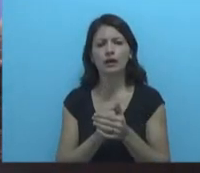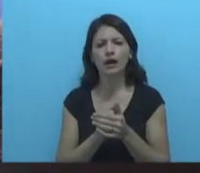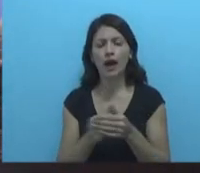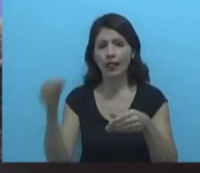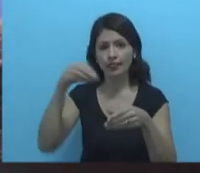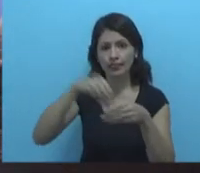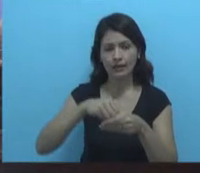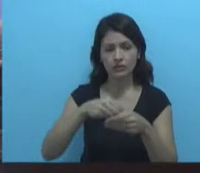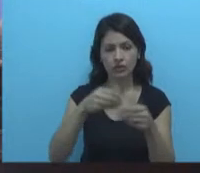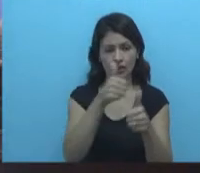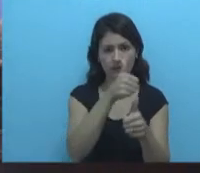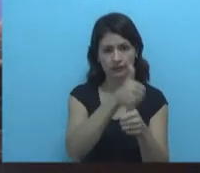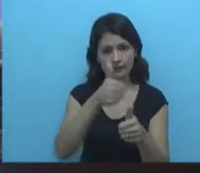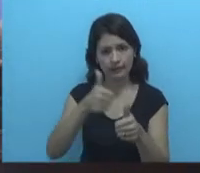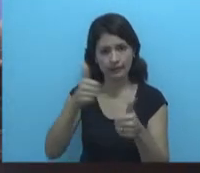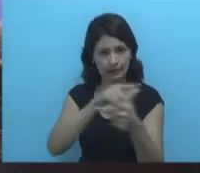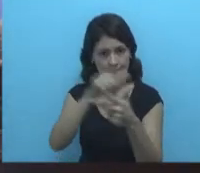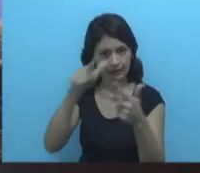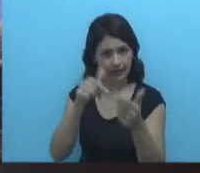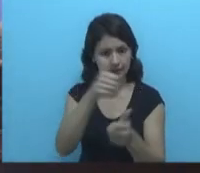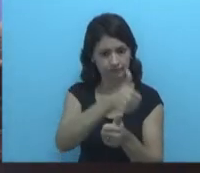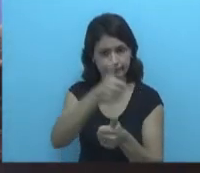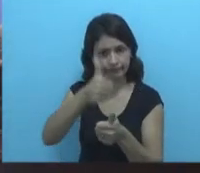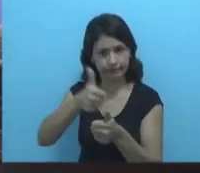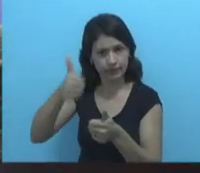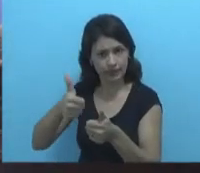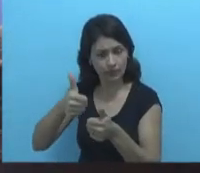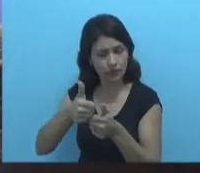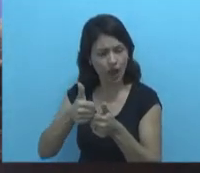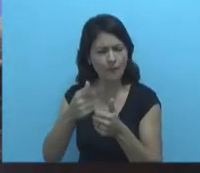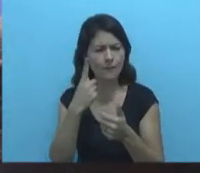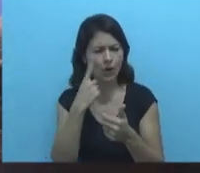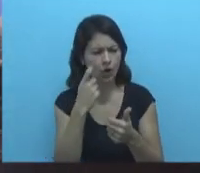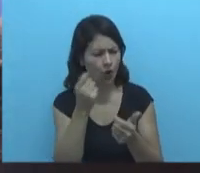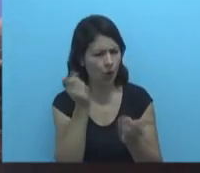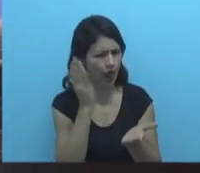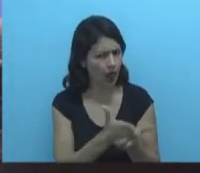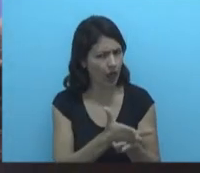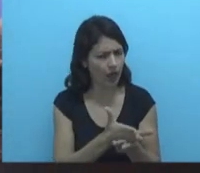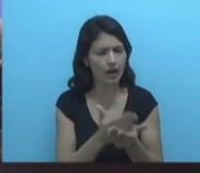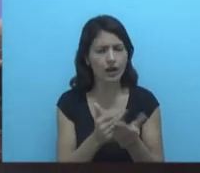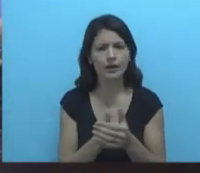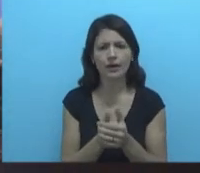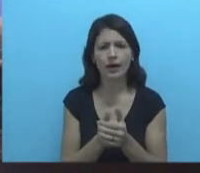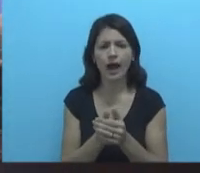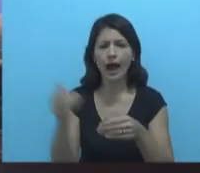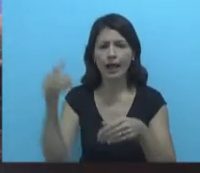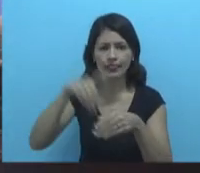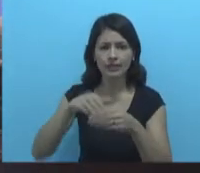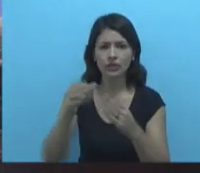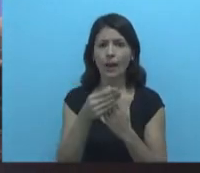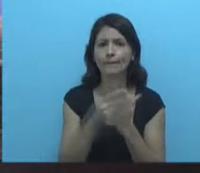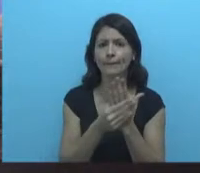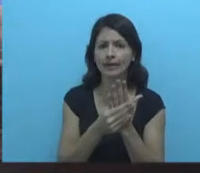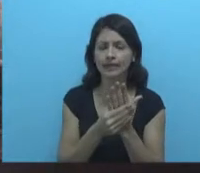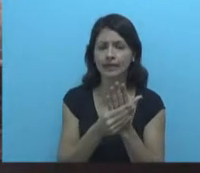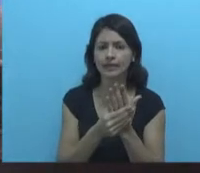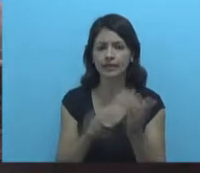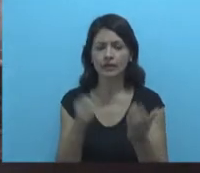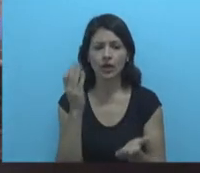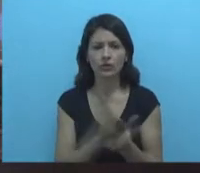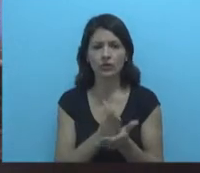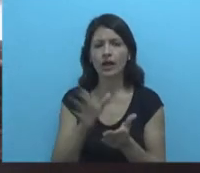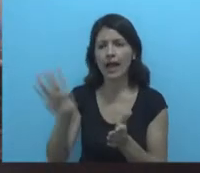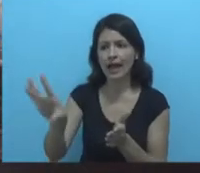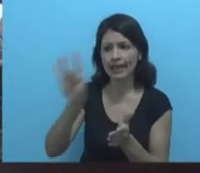ley número 13.013, artículo 31, la Ley Orgánica del Ministerio Público de la Acusación, a la diputada Leonela